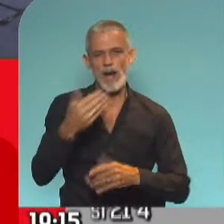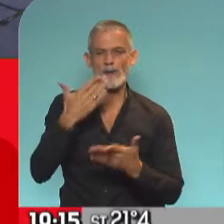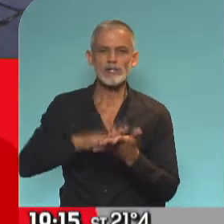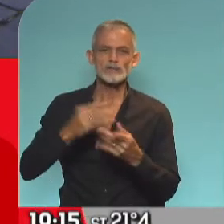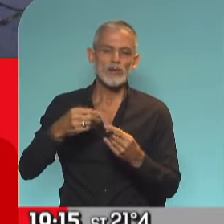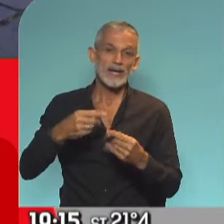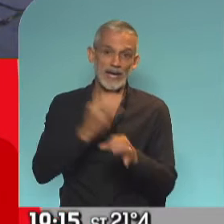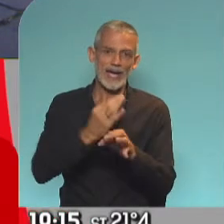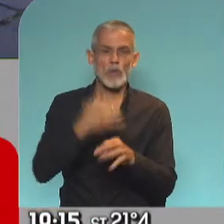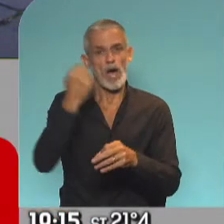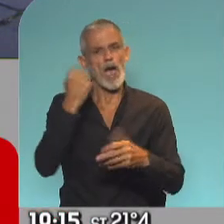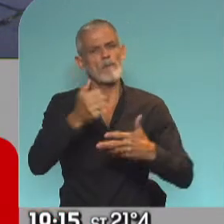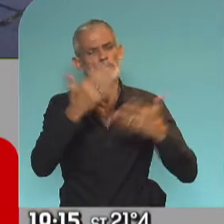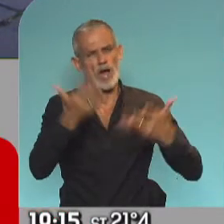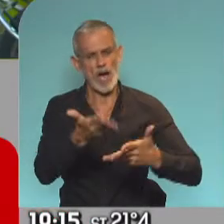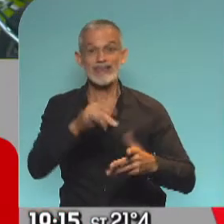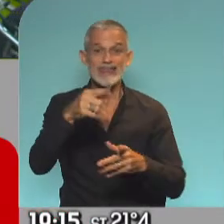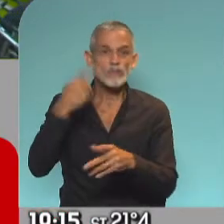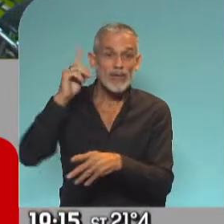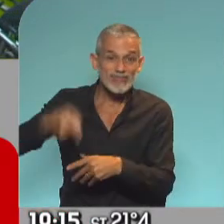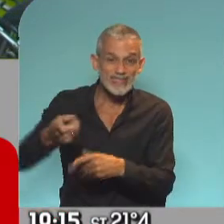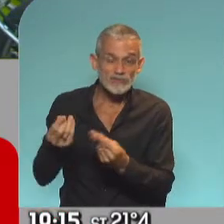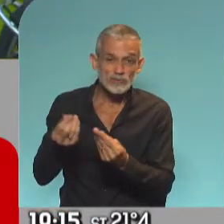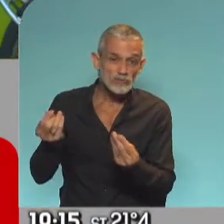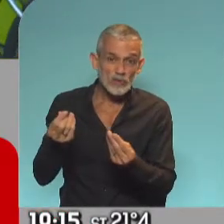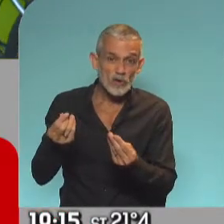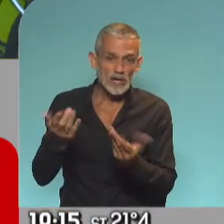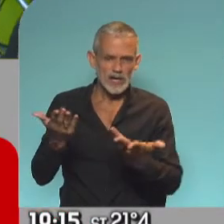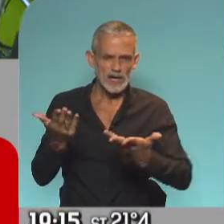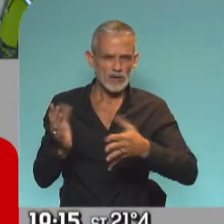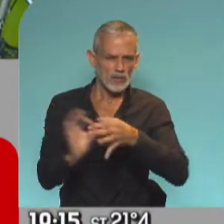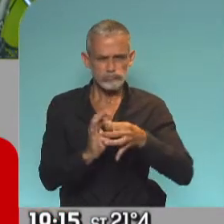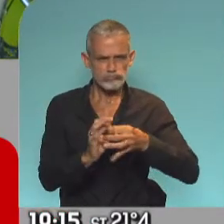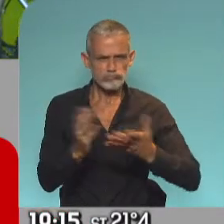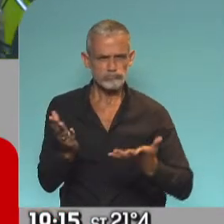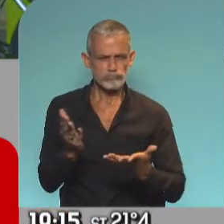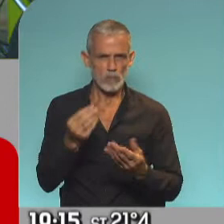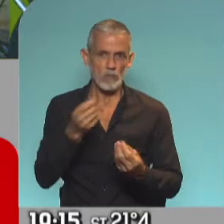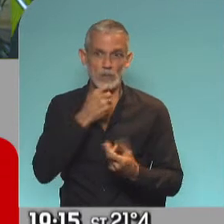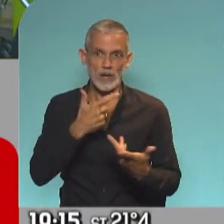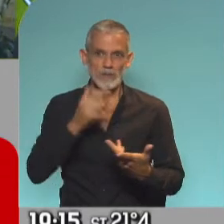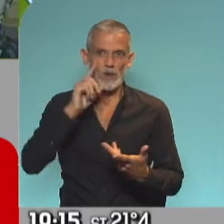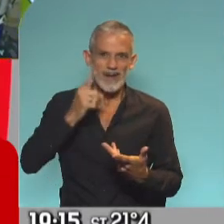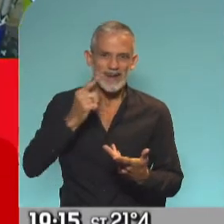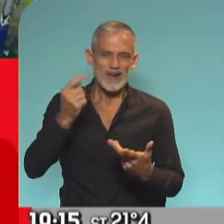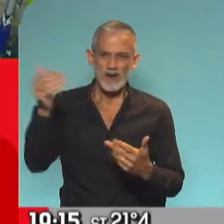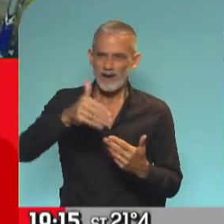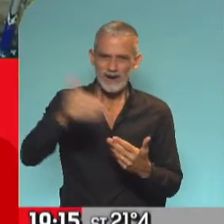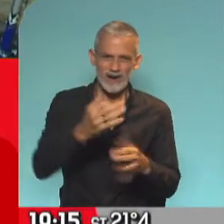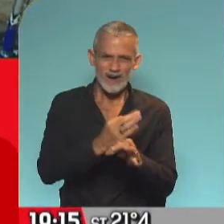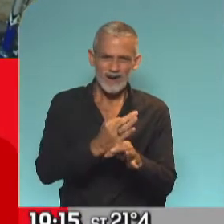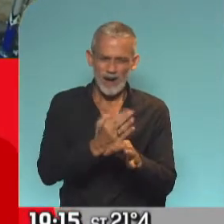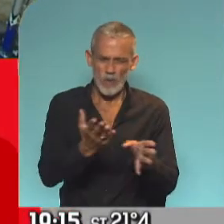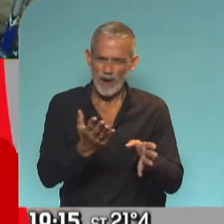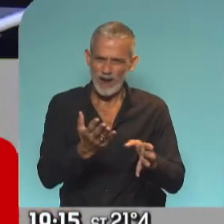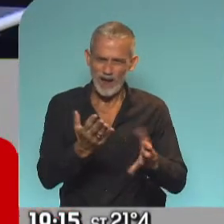trascendencia de la escuela y después se toman decisiones, ¿no? Que implican, ¿no? Poner en riesgo muchas veces la presencialidad. Entonces,